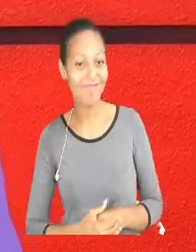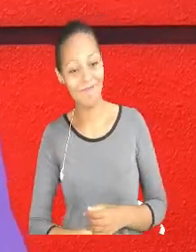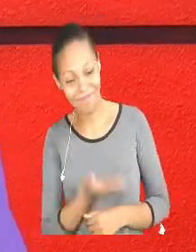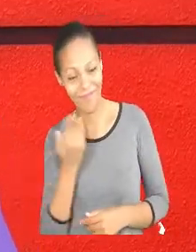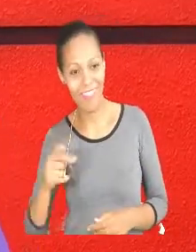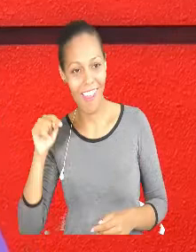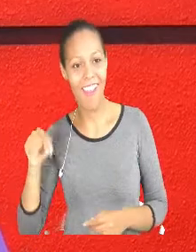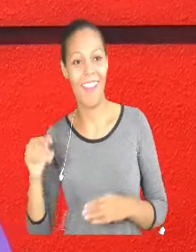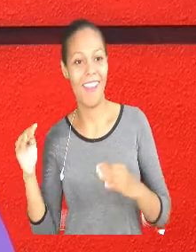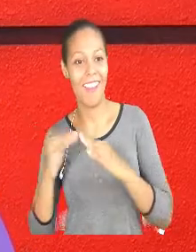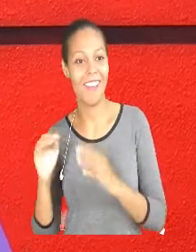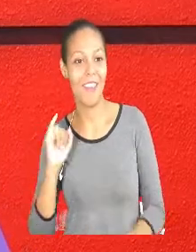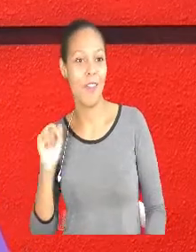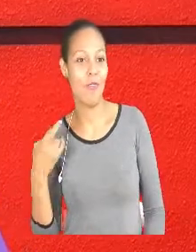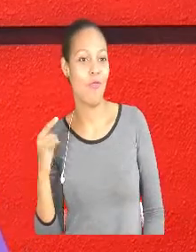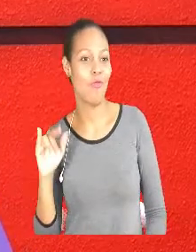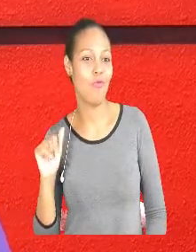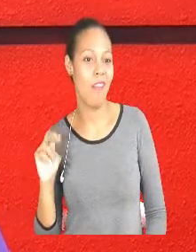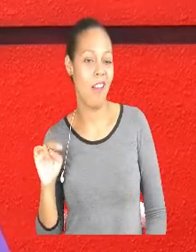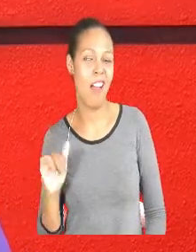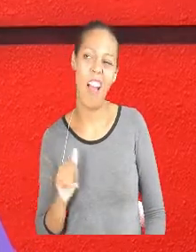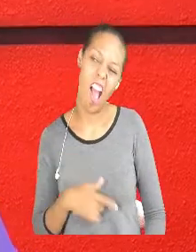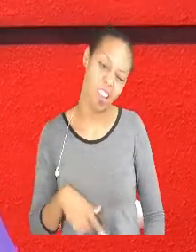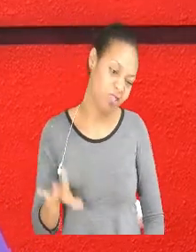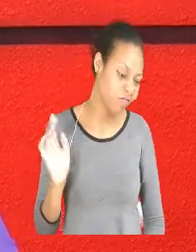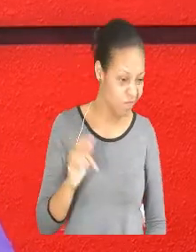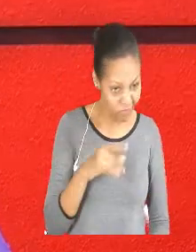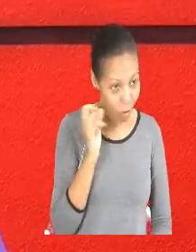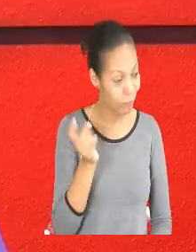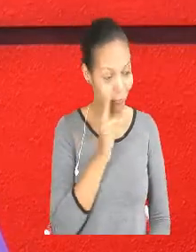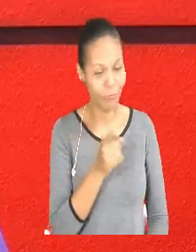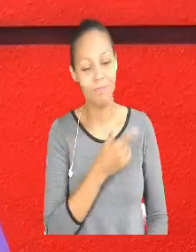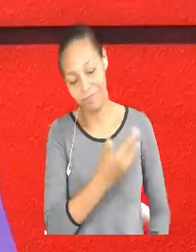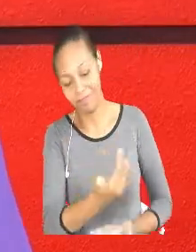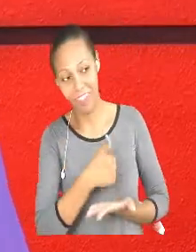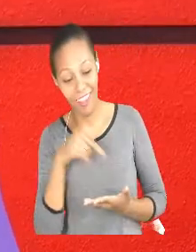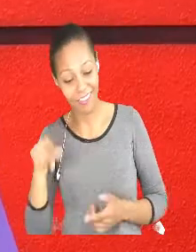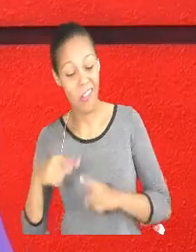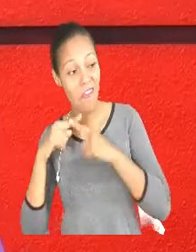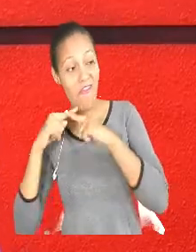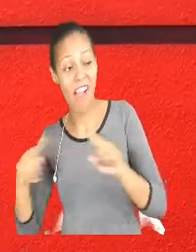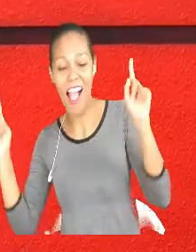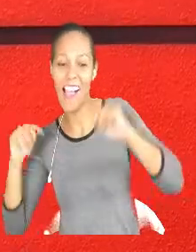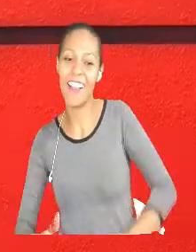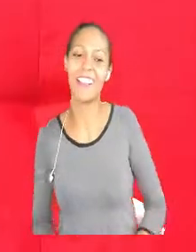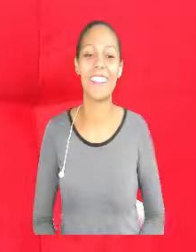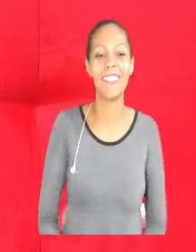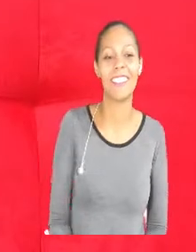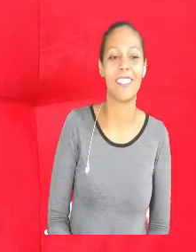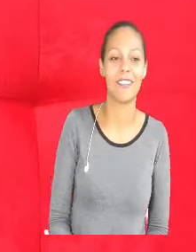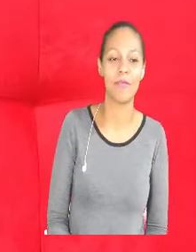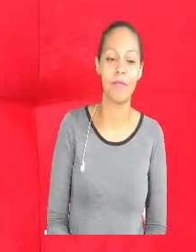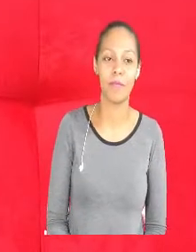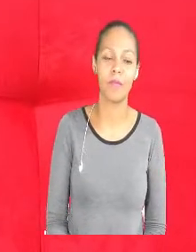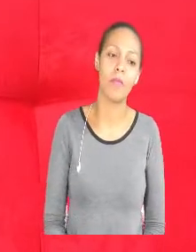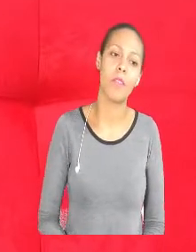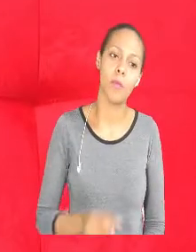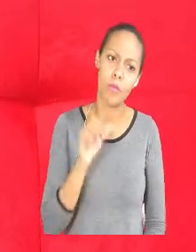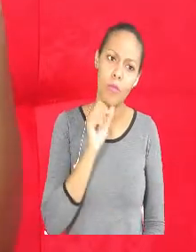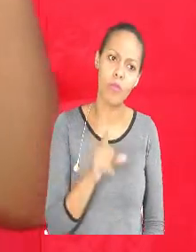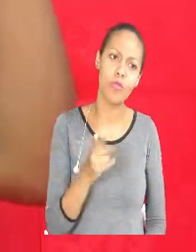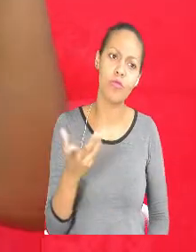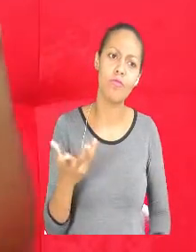la Iguana Casa Cultural, no te arrepientes, vas a encontrar algo totalmente diferente. Mars, ¿dónde pueden ver nuestros